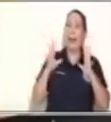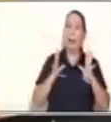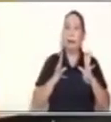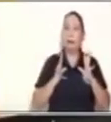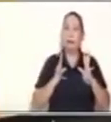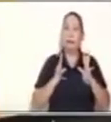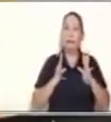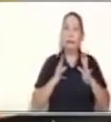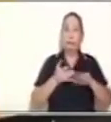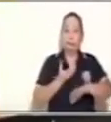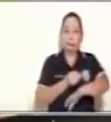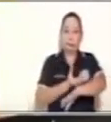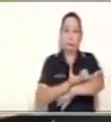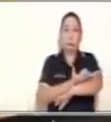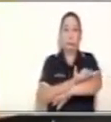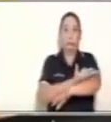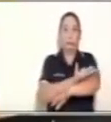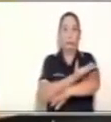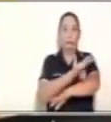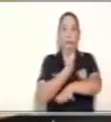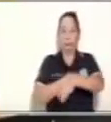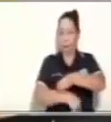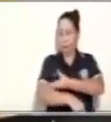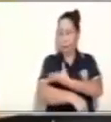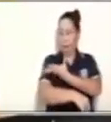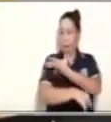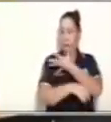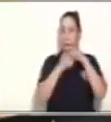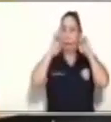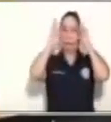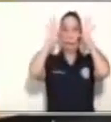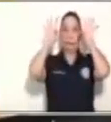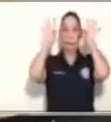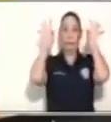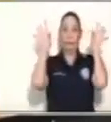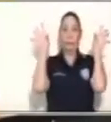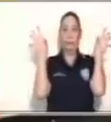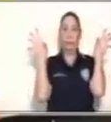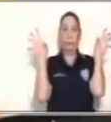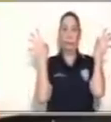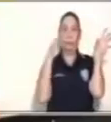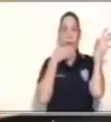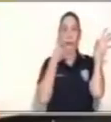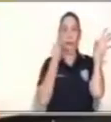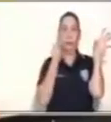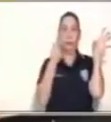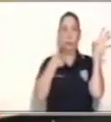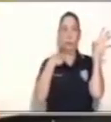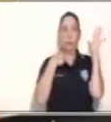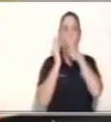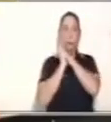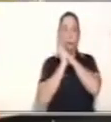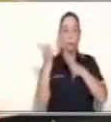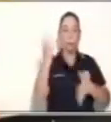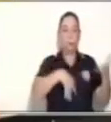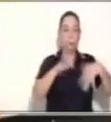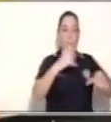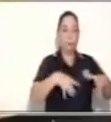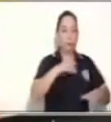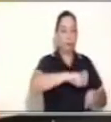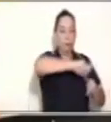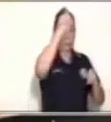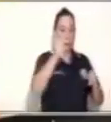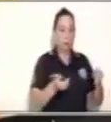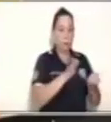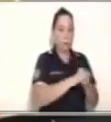tanto que hasta los pelitos de acá del brazo se me pararon. Guardé todo, yo dije, yo ya no hago las tareas, si me van a sacar 0, que me